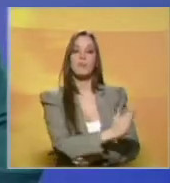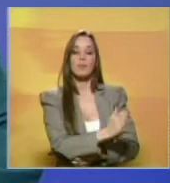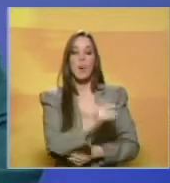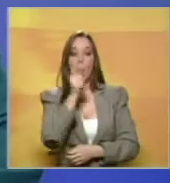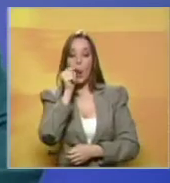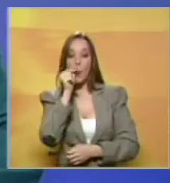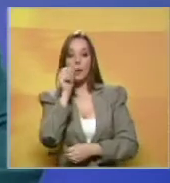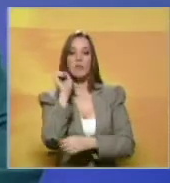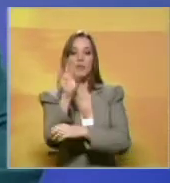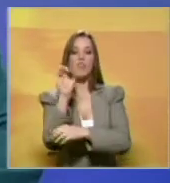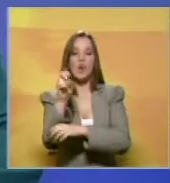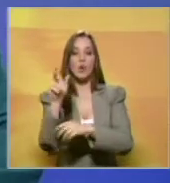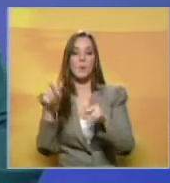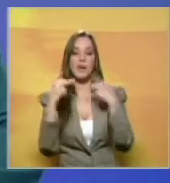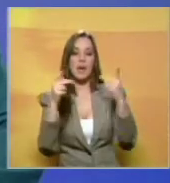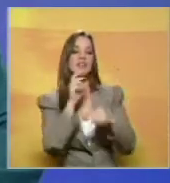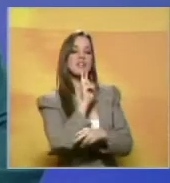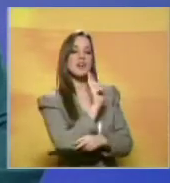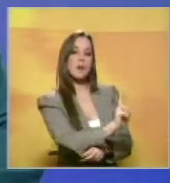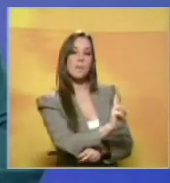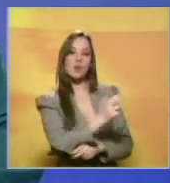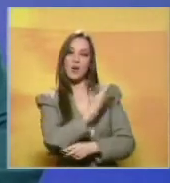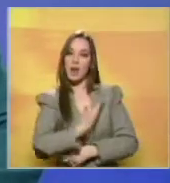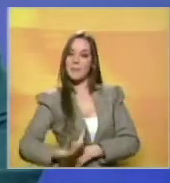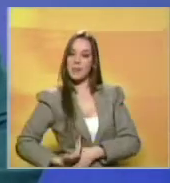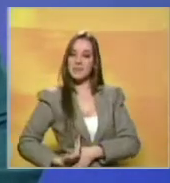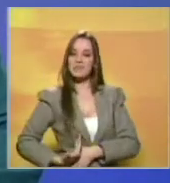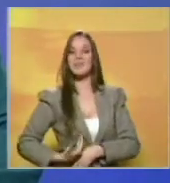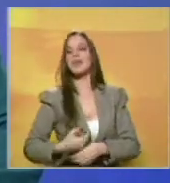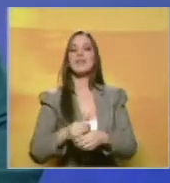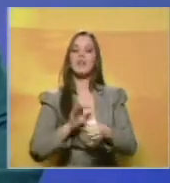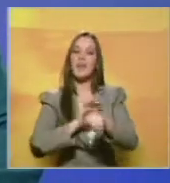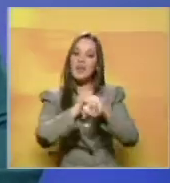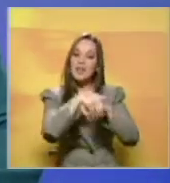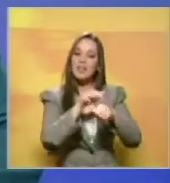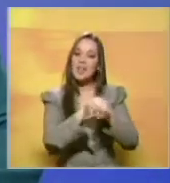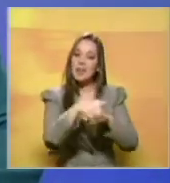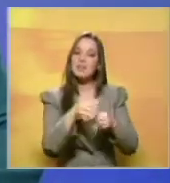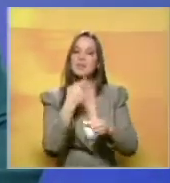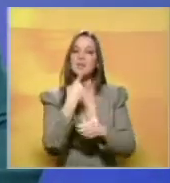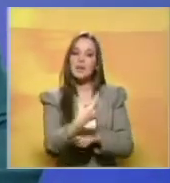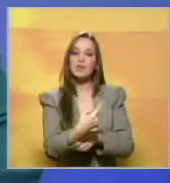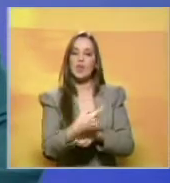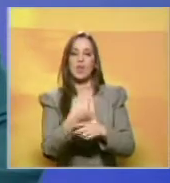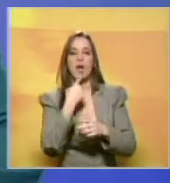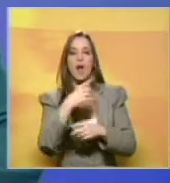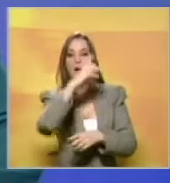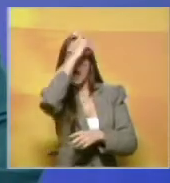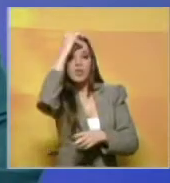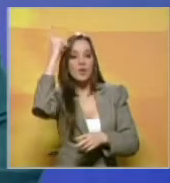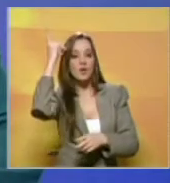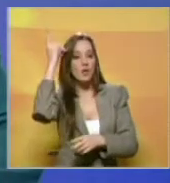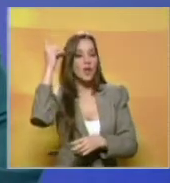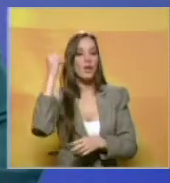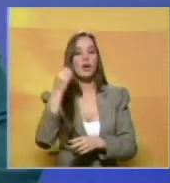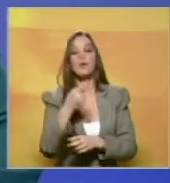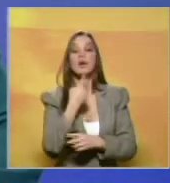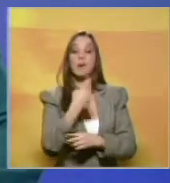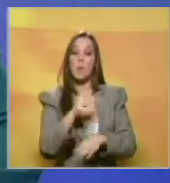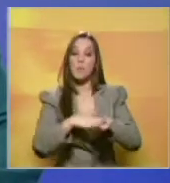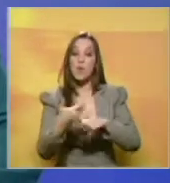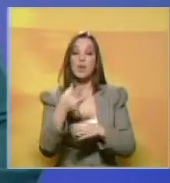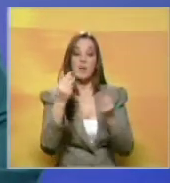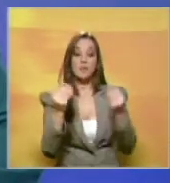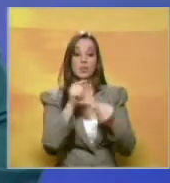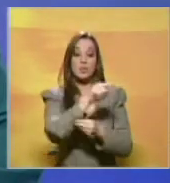de la Asamblea Nacional, Diosdado Cabello. Dijo que no investigó a las personas señaladas de conspiradores porque varios de ellos hacen vida en la cultura